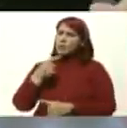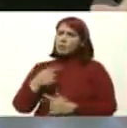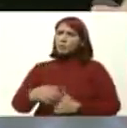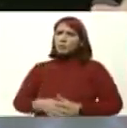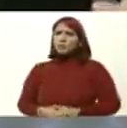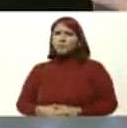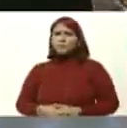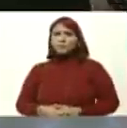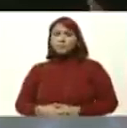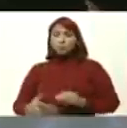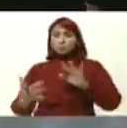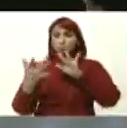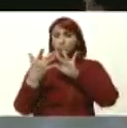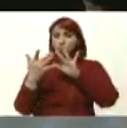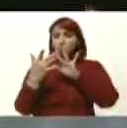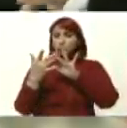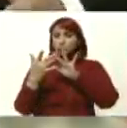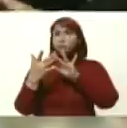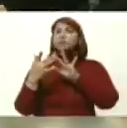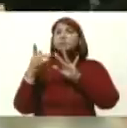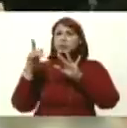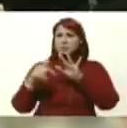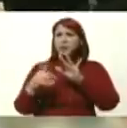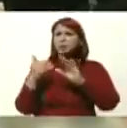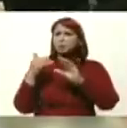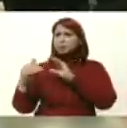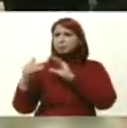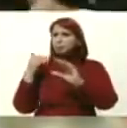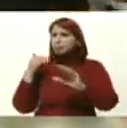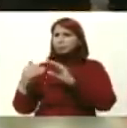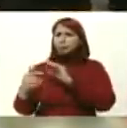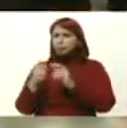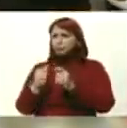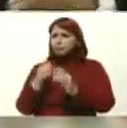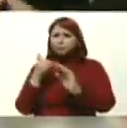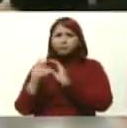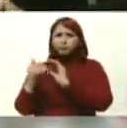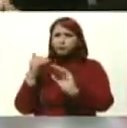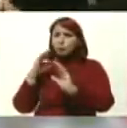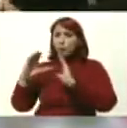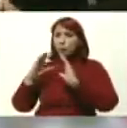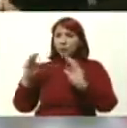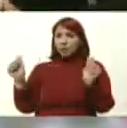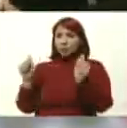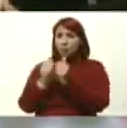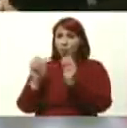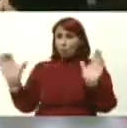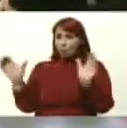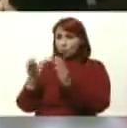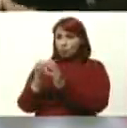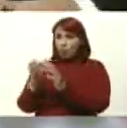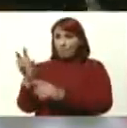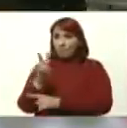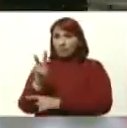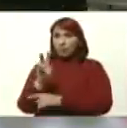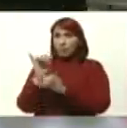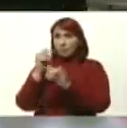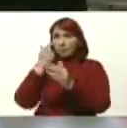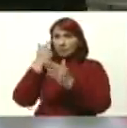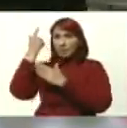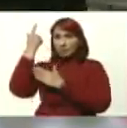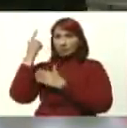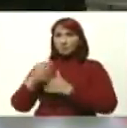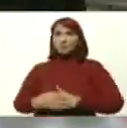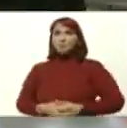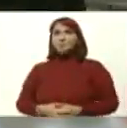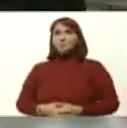ha mantenido en contacto por mensaje de texto y comunicación con la delegación venezolana. Esa misma, esa que tenemos